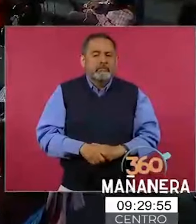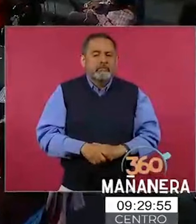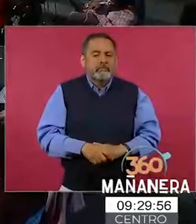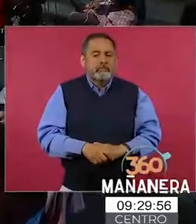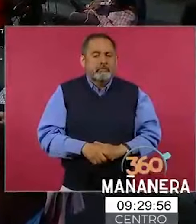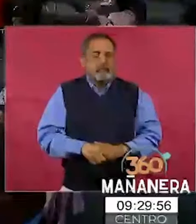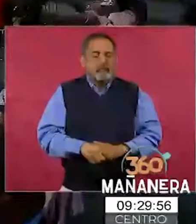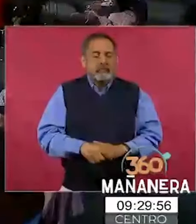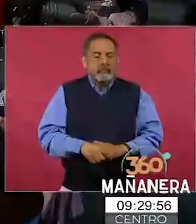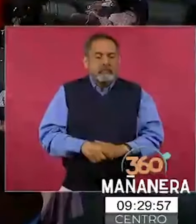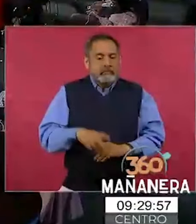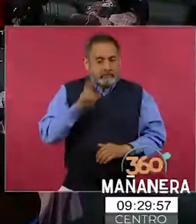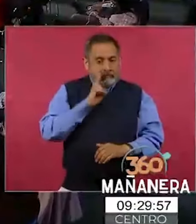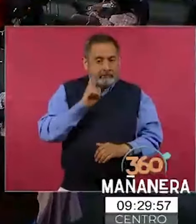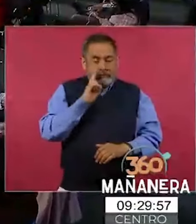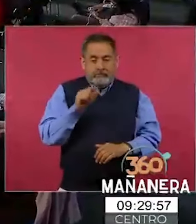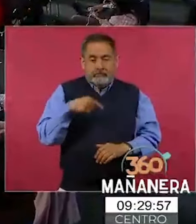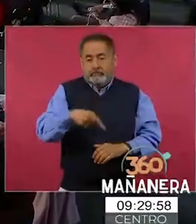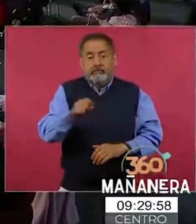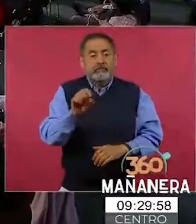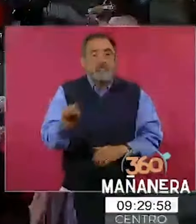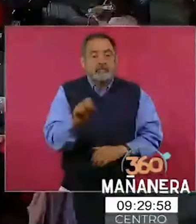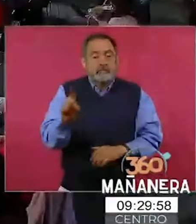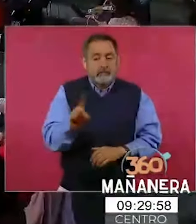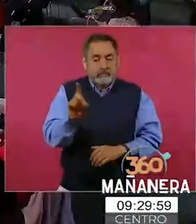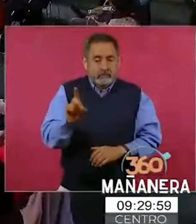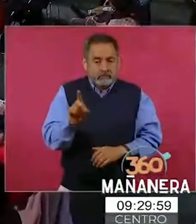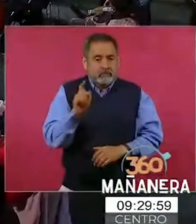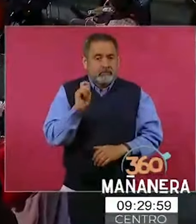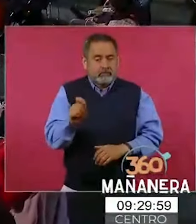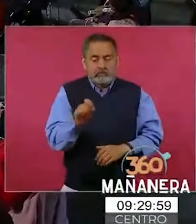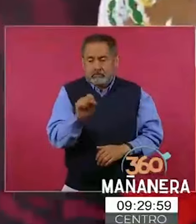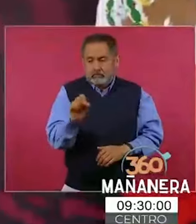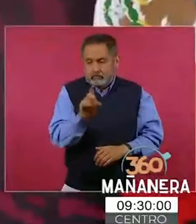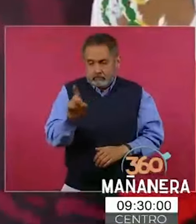vamos a estar este fin de semana